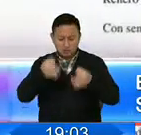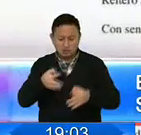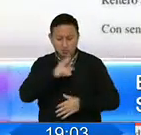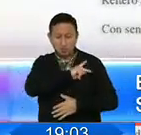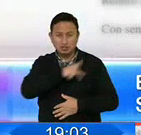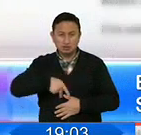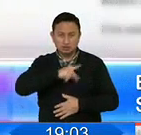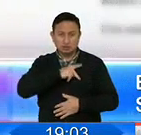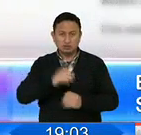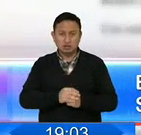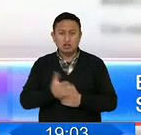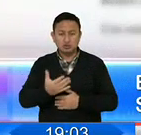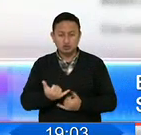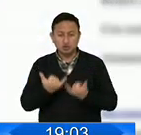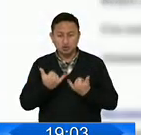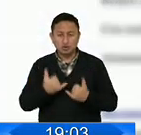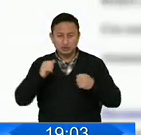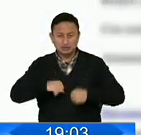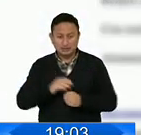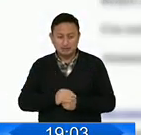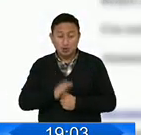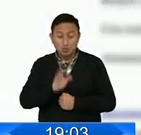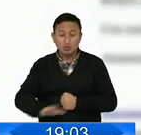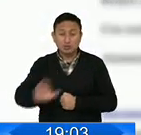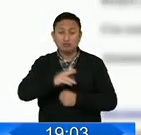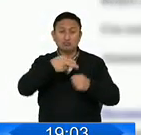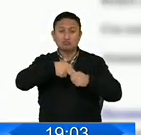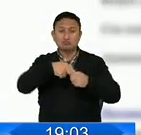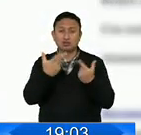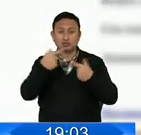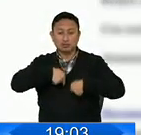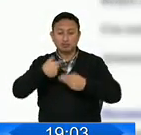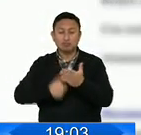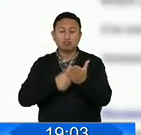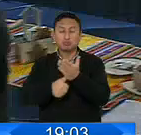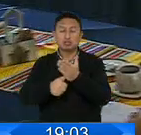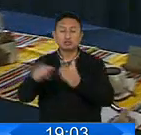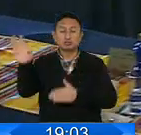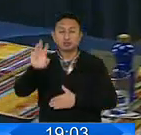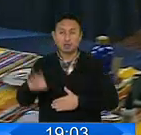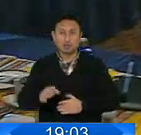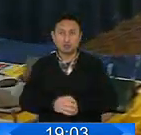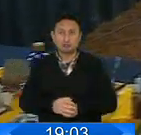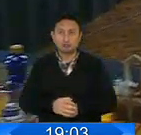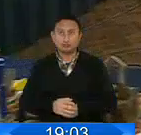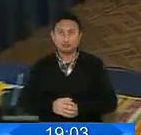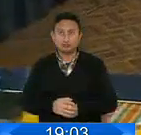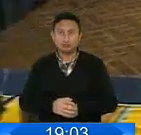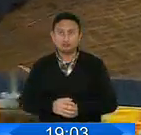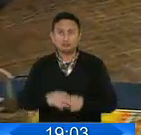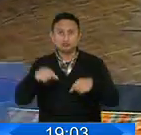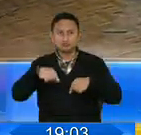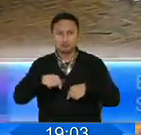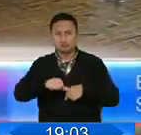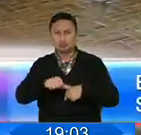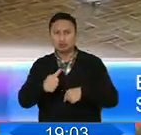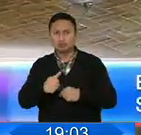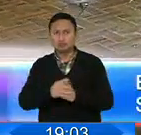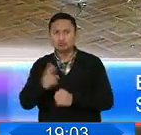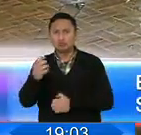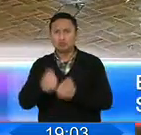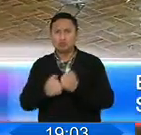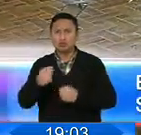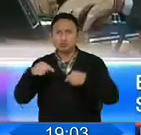personales, me veo precisado a presentar la renuncia al cargo de ministro de Salud. Pero la partida de Farfán marca otra situación polémica, que